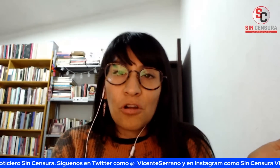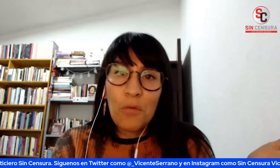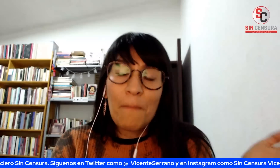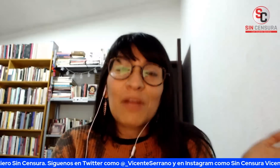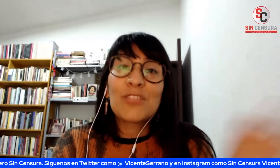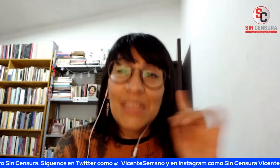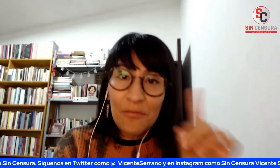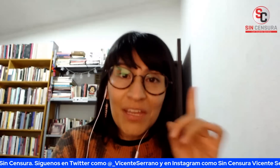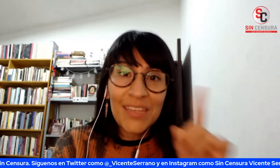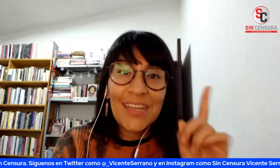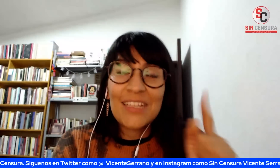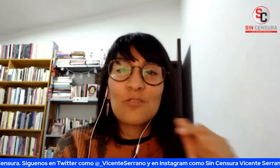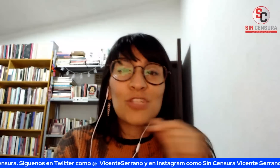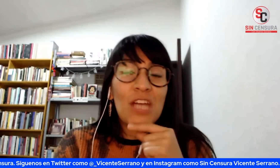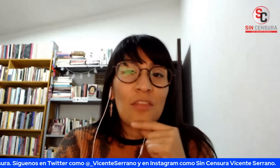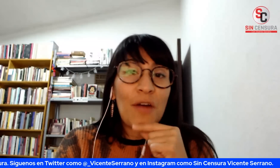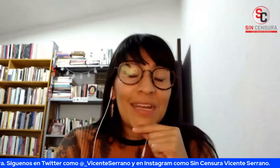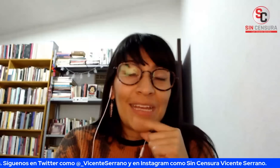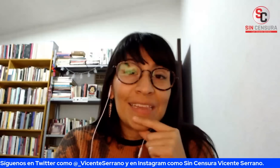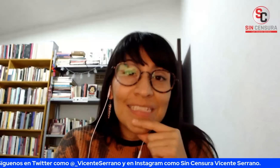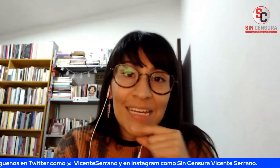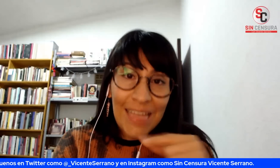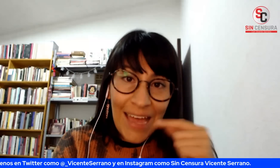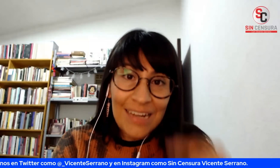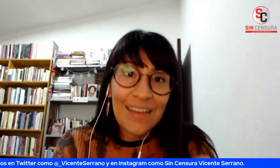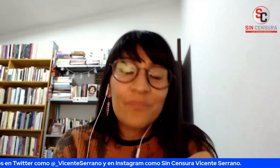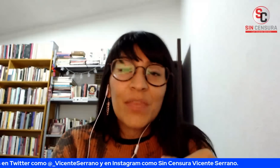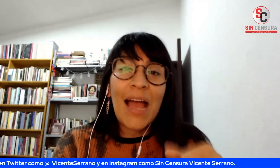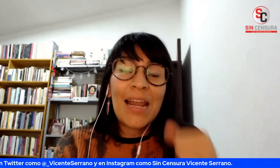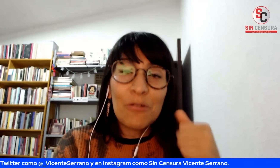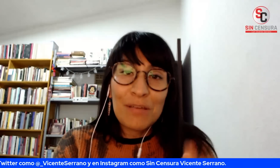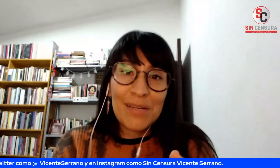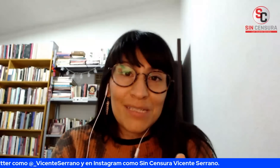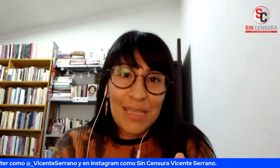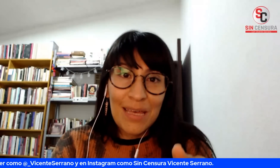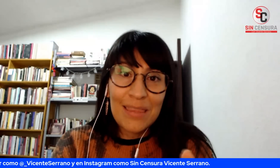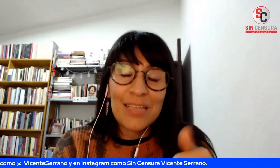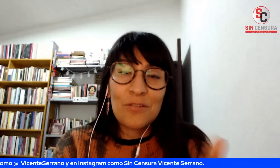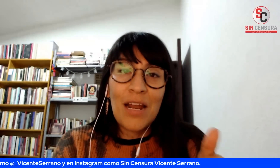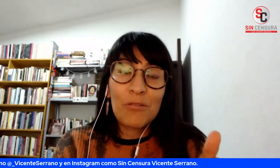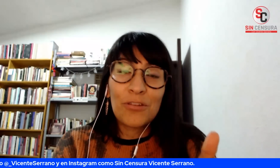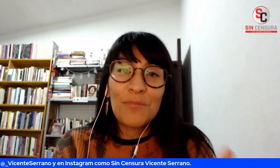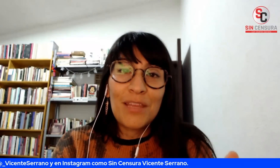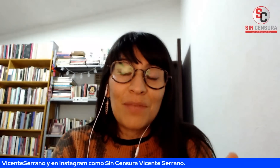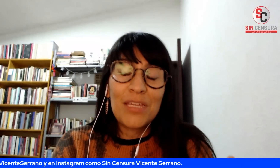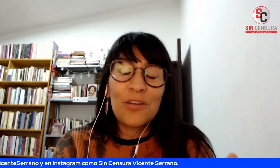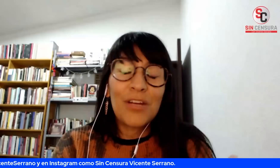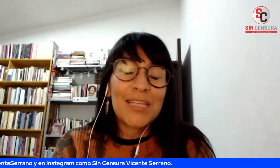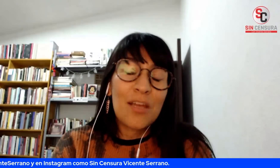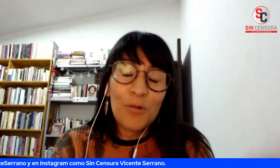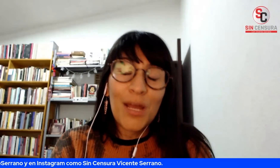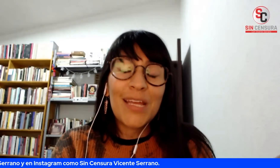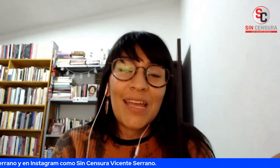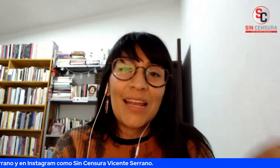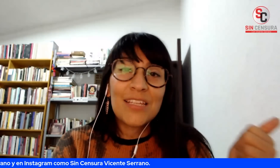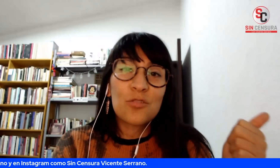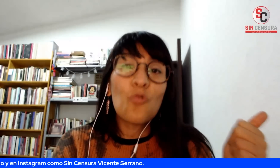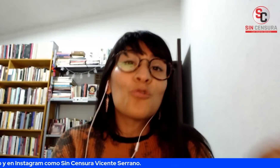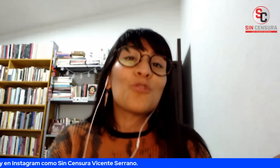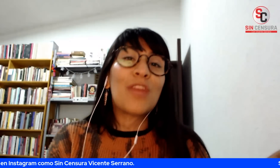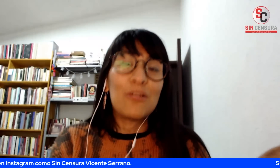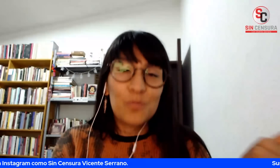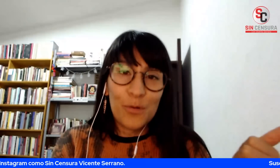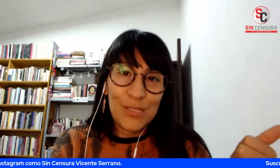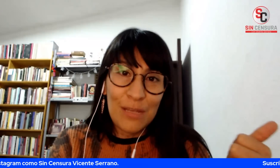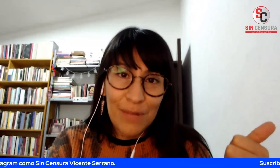Lorenzo Córdoba, pero sí, fíjate que he escuchado a gente cercana a la Universidad Nacional Autónoma de México que aseguran que él es